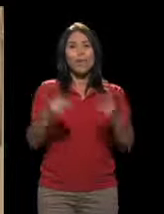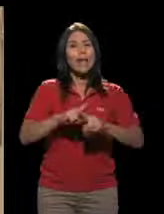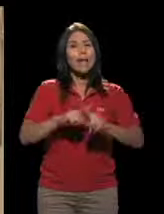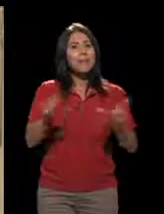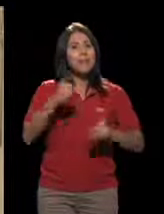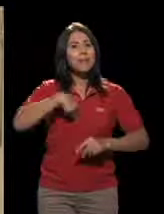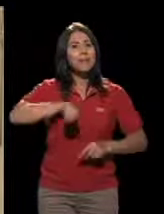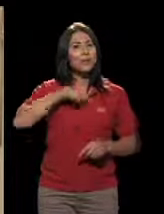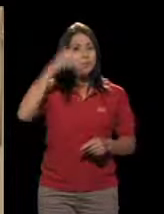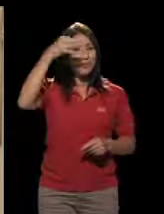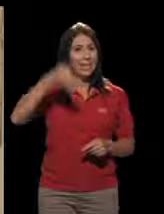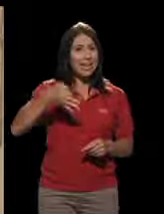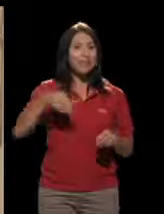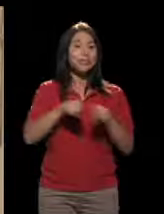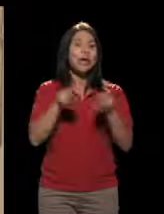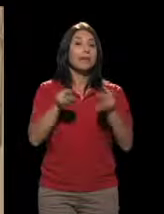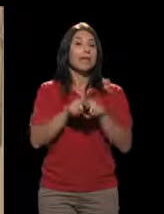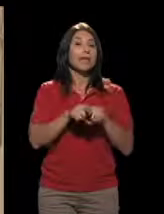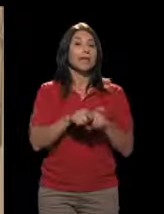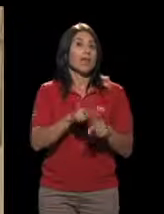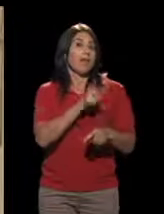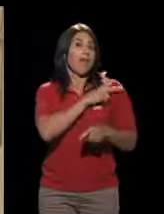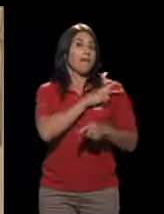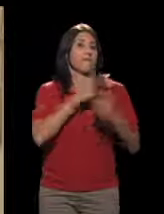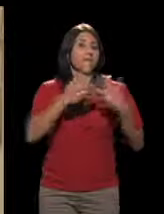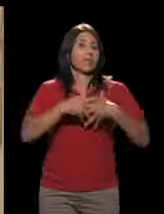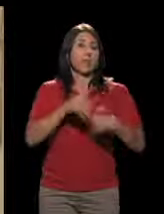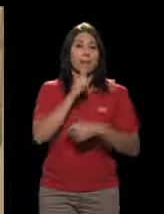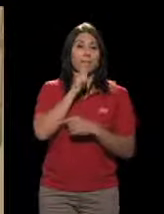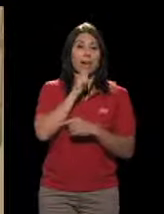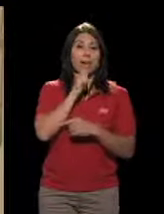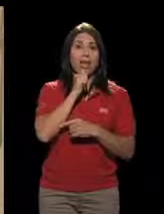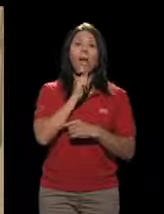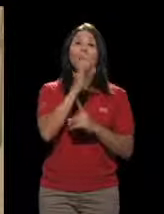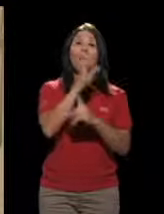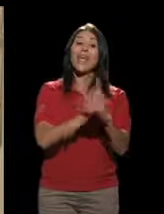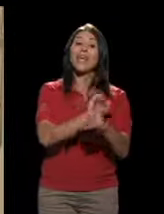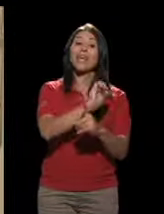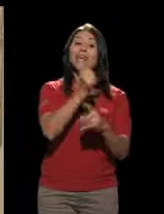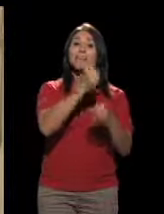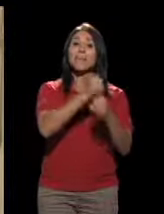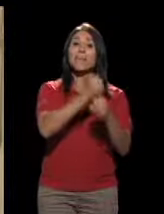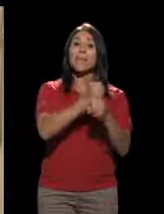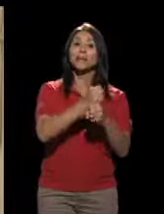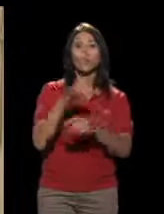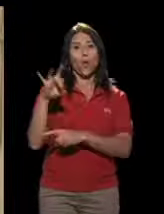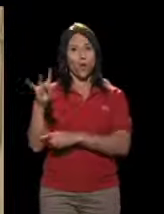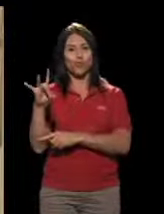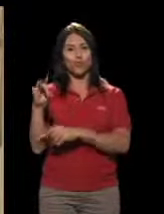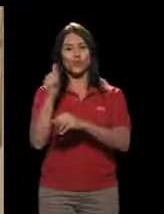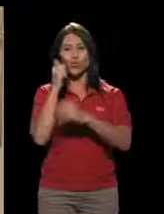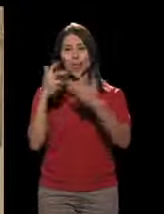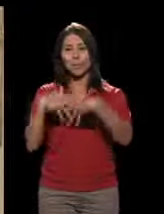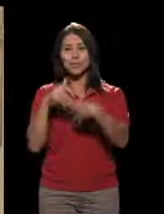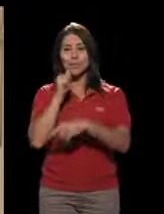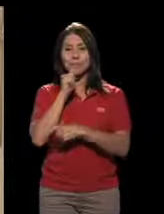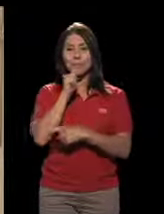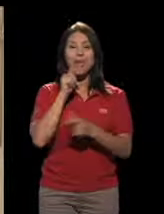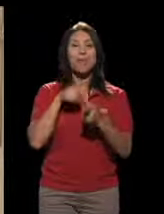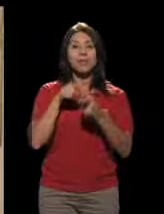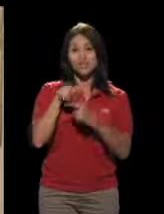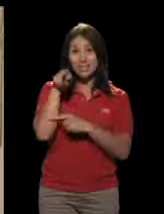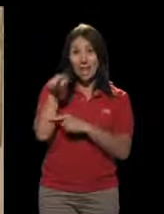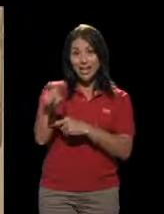creemos que además el gran empleador es la empresa privada, 8 de cada 10 empleos lo da la empresa privada, por lo tanto ahí es donde hay que hacer